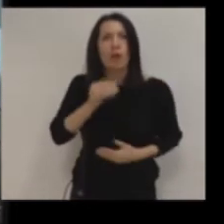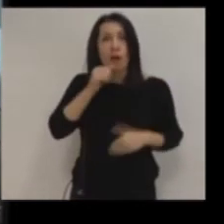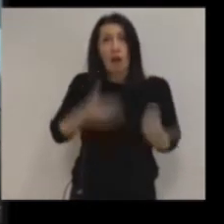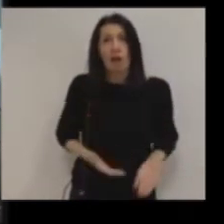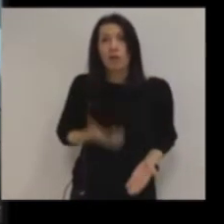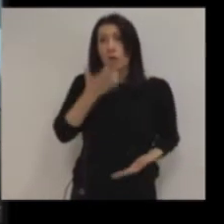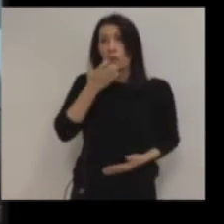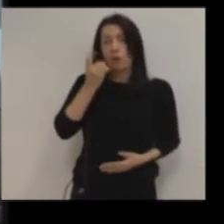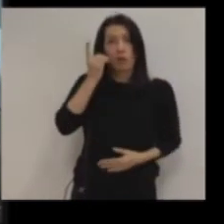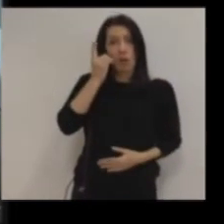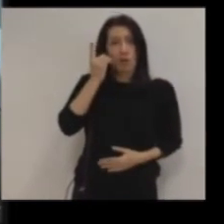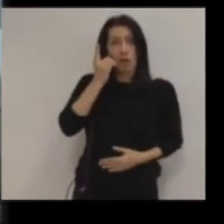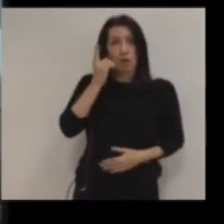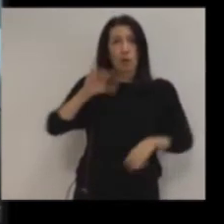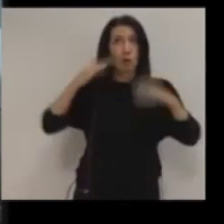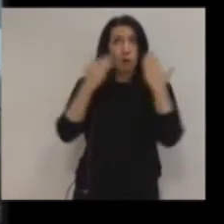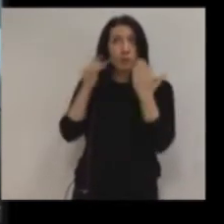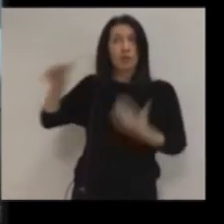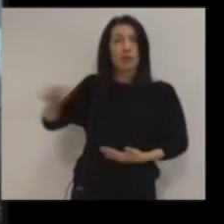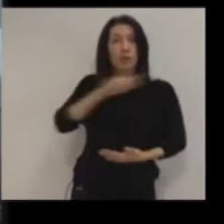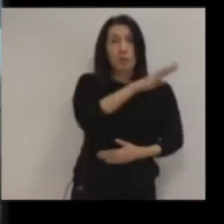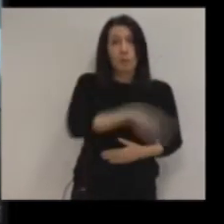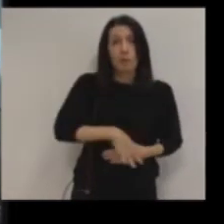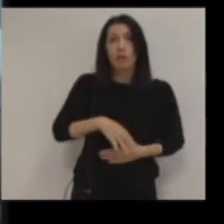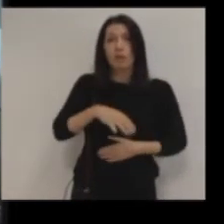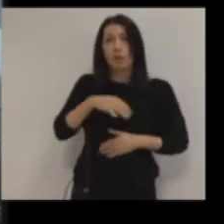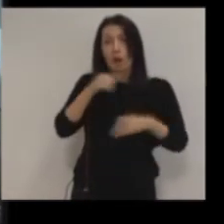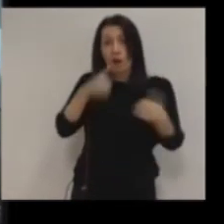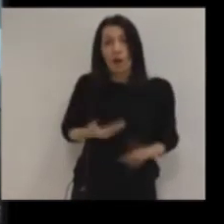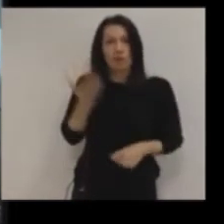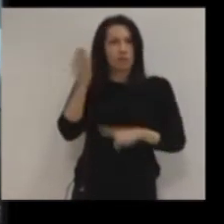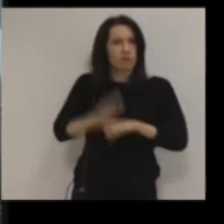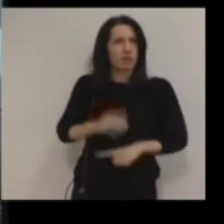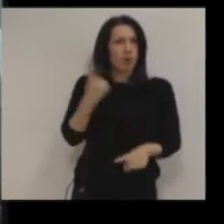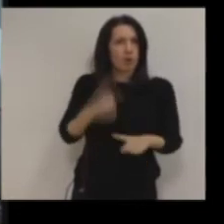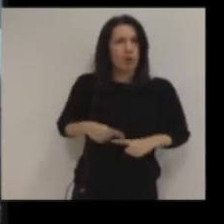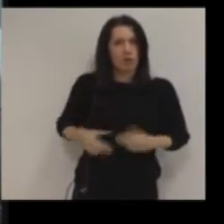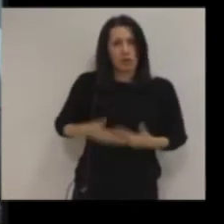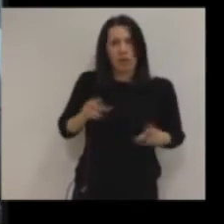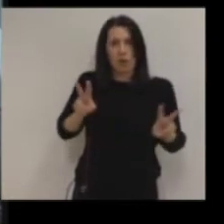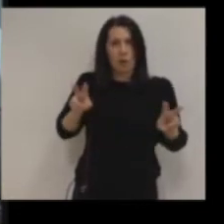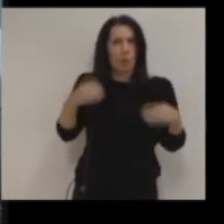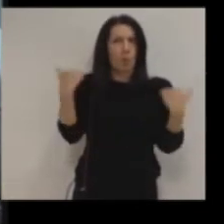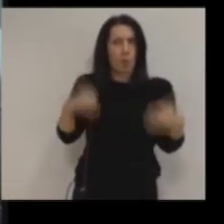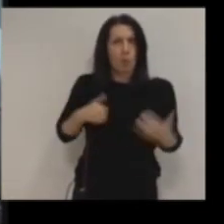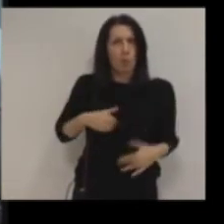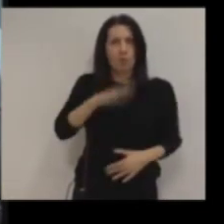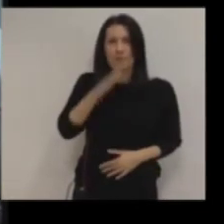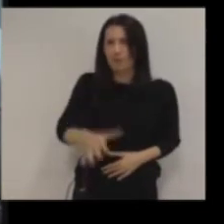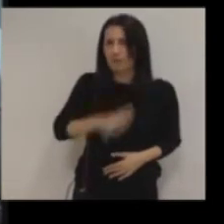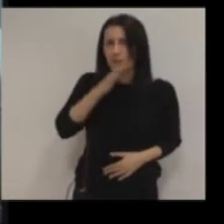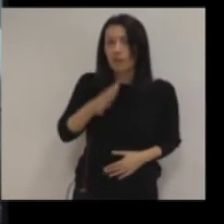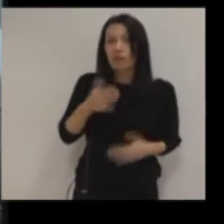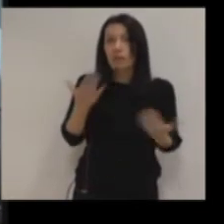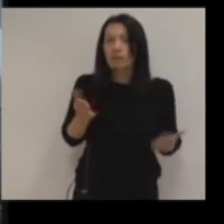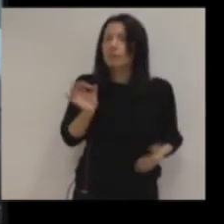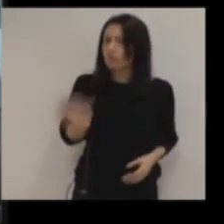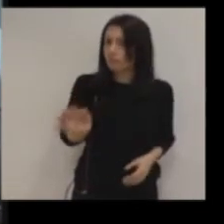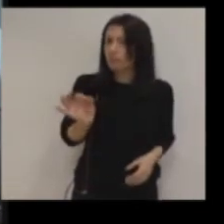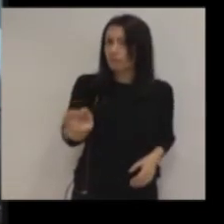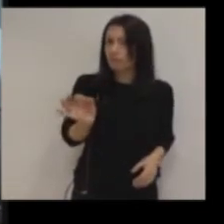Mobile World Congress en Barcelona, donde se están presentando novedades alucinantes. Pero es